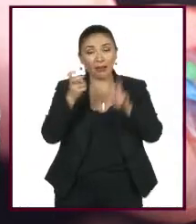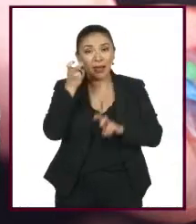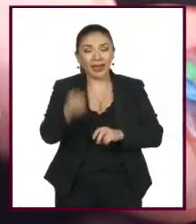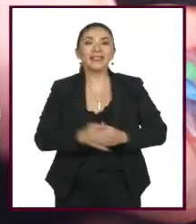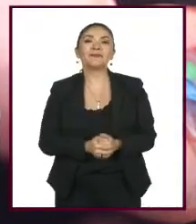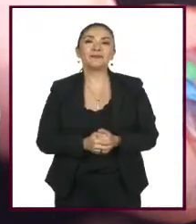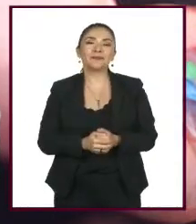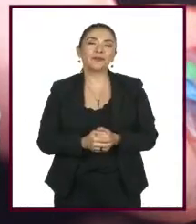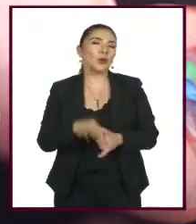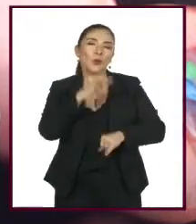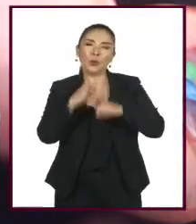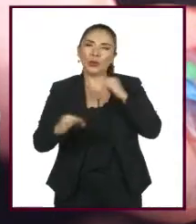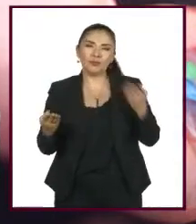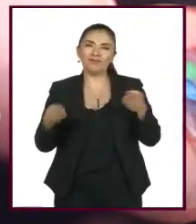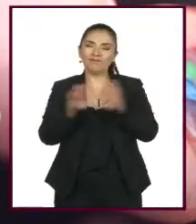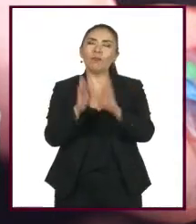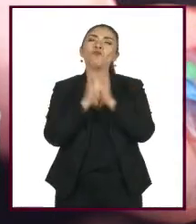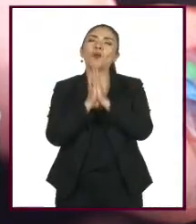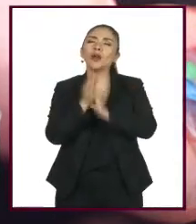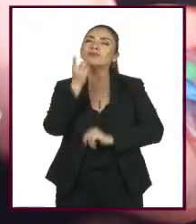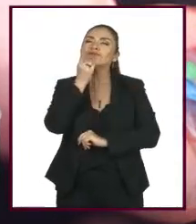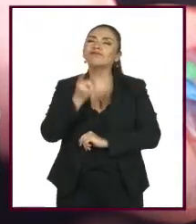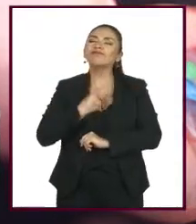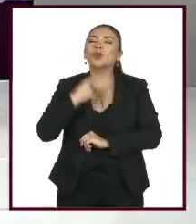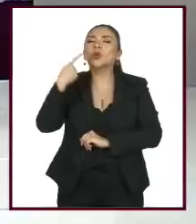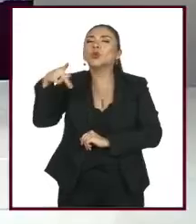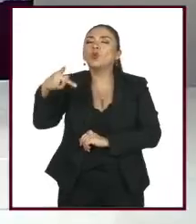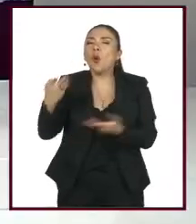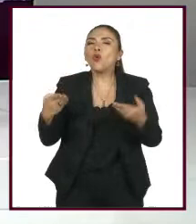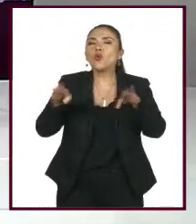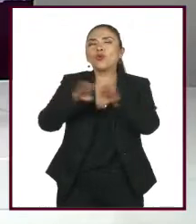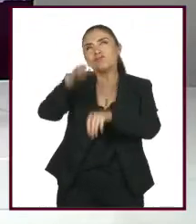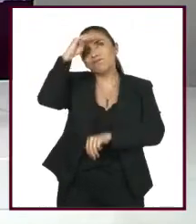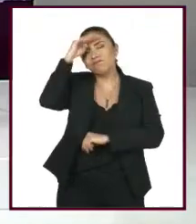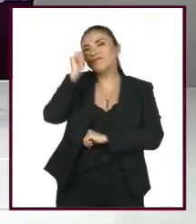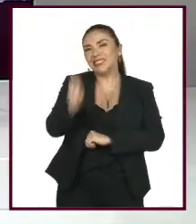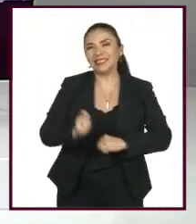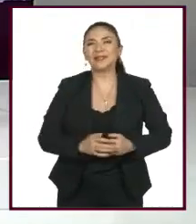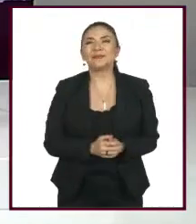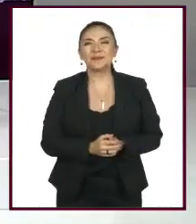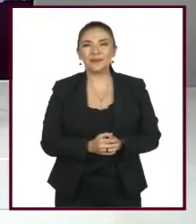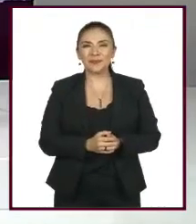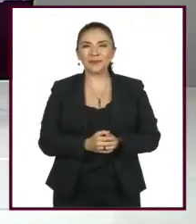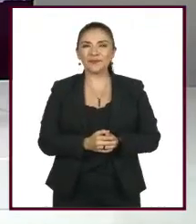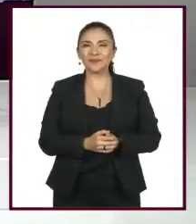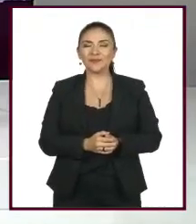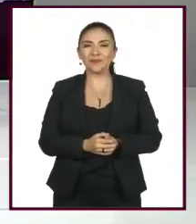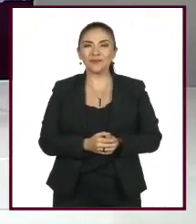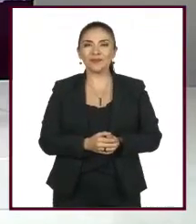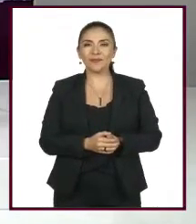para cerrar nos encantaría que nos regalara una breve conclusión, doctor. Adelante.